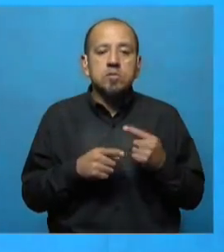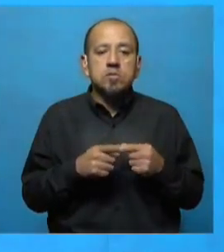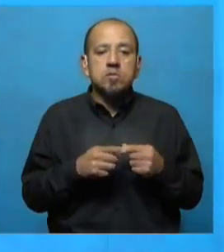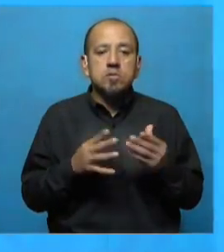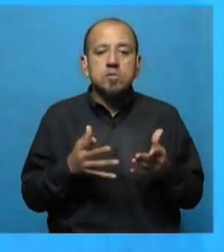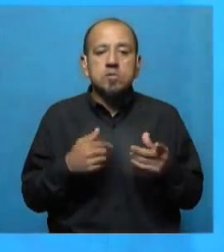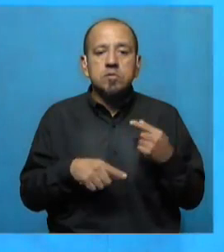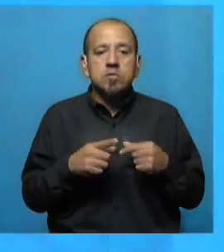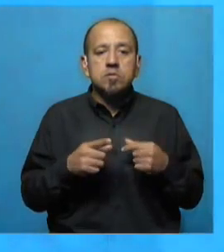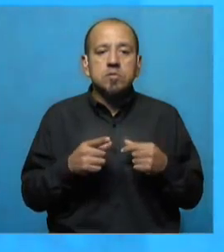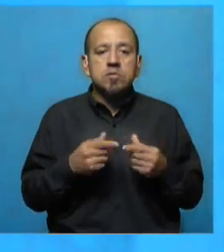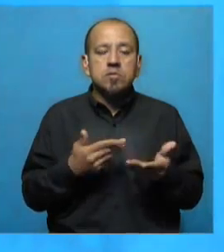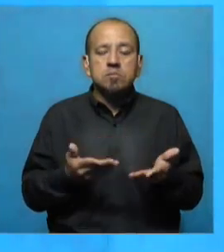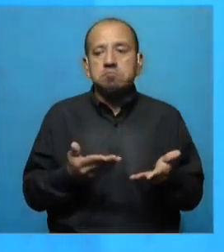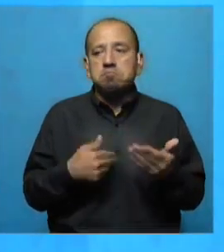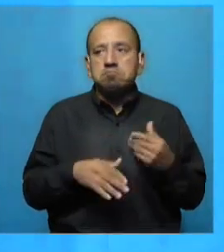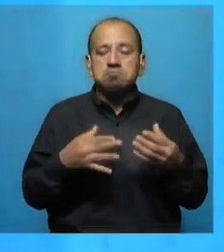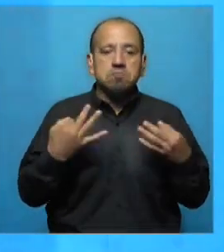verdad que lo estoy recontra disfrutando